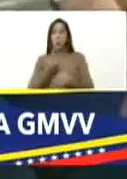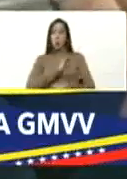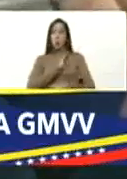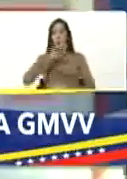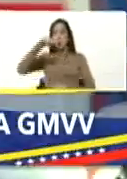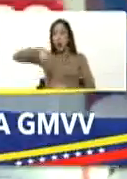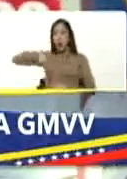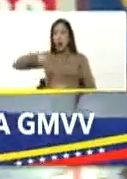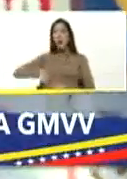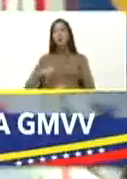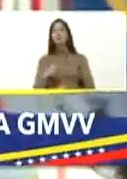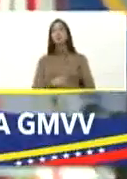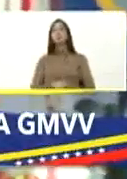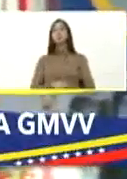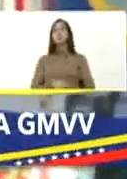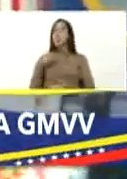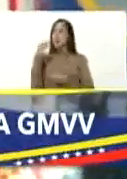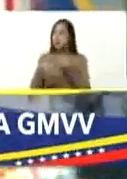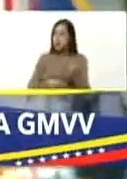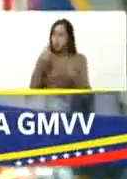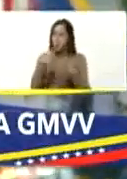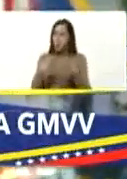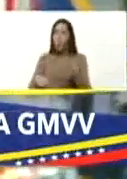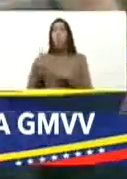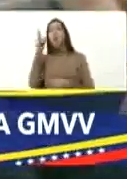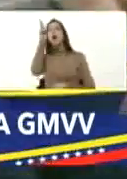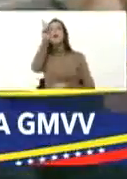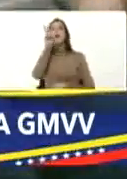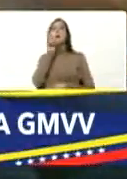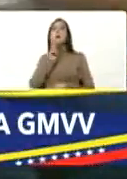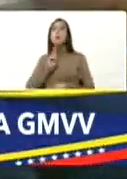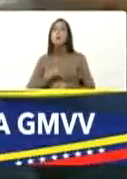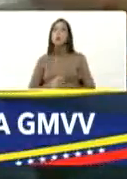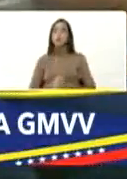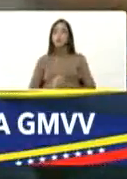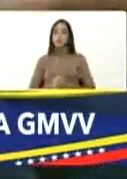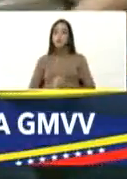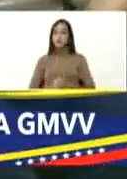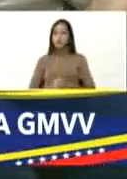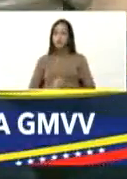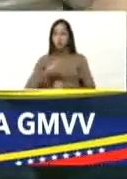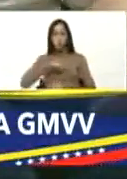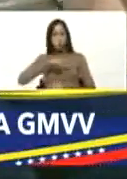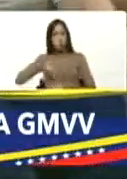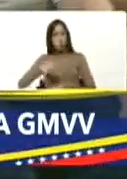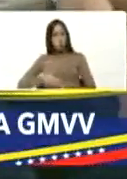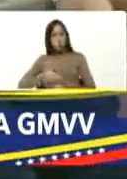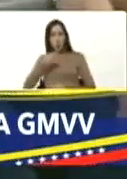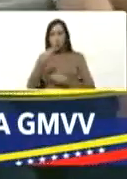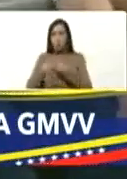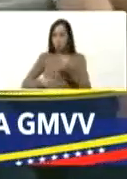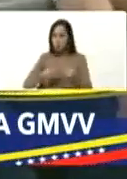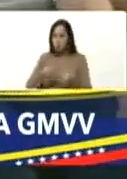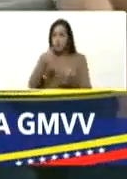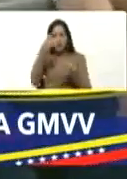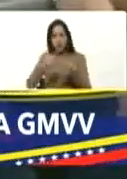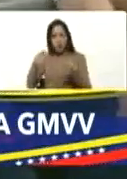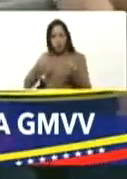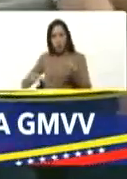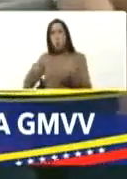familiar de elaboración de productos de limpieza, presidente, donde podemos fabricar los productos